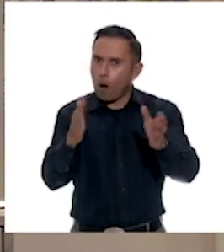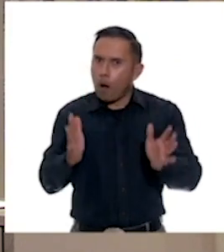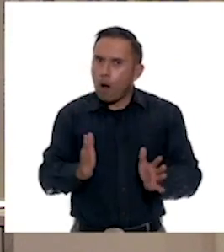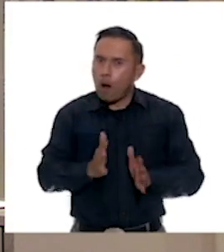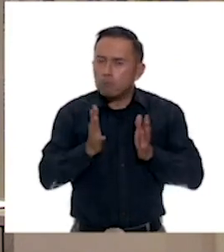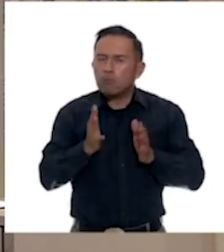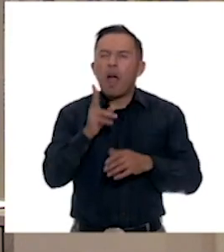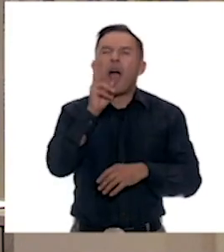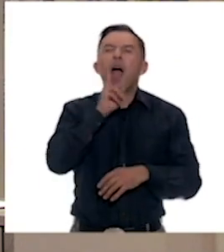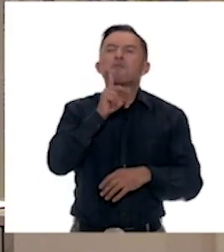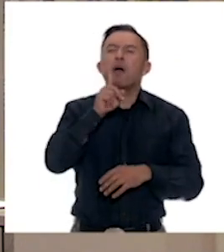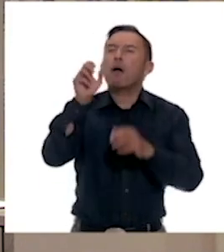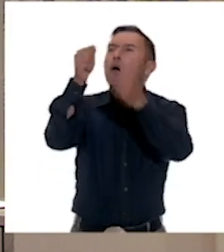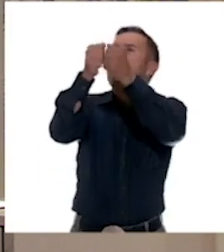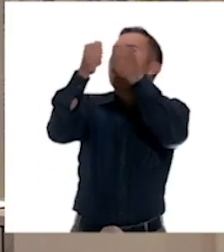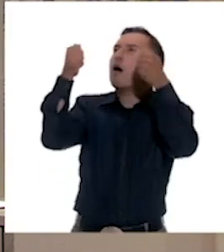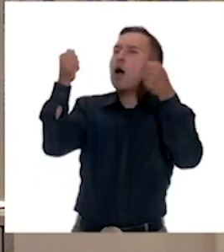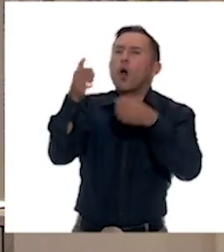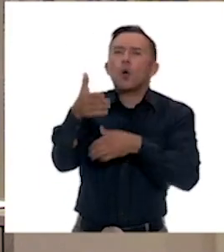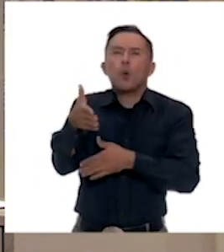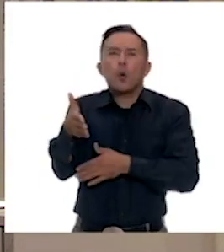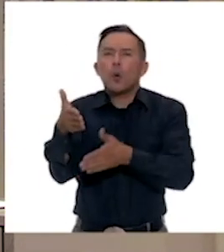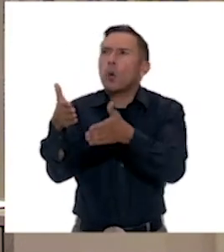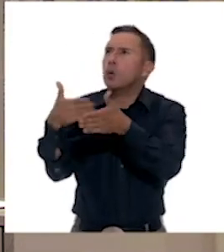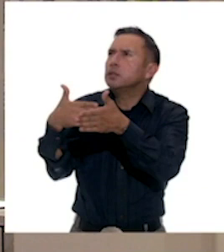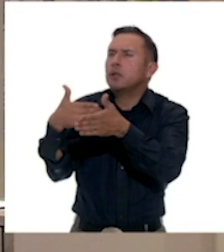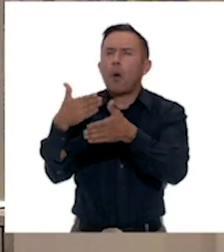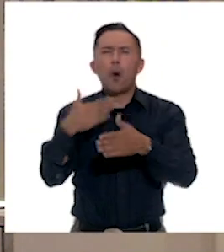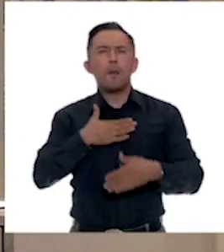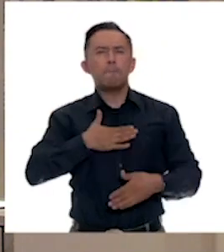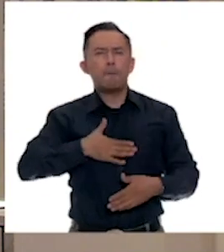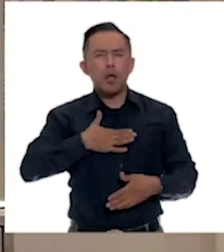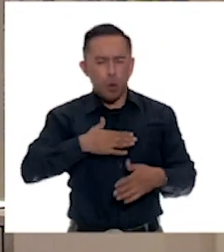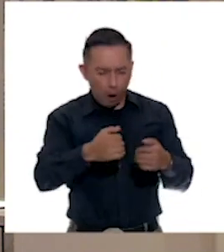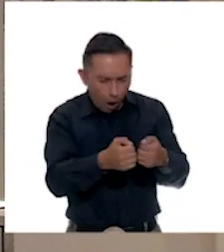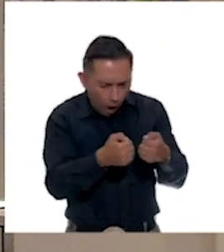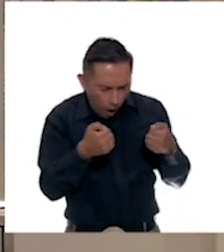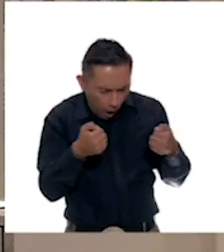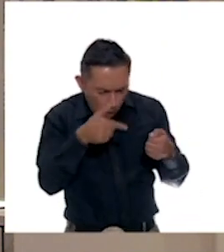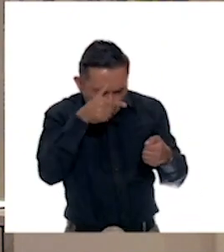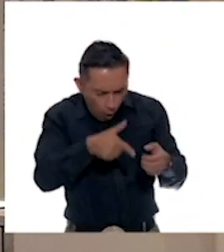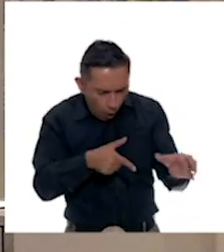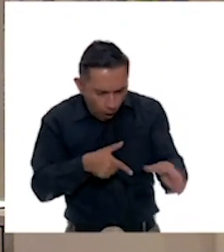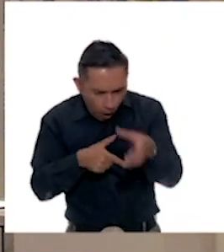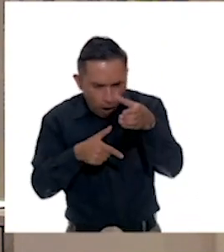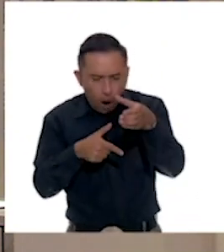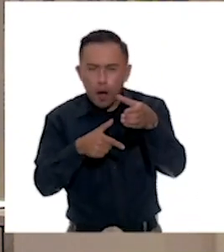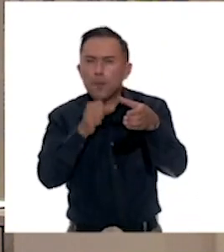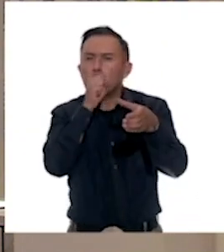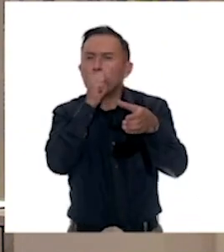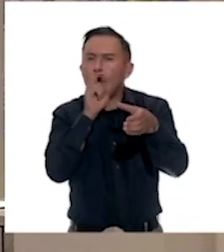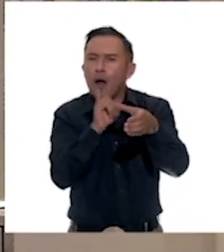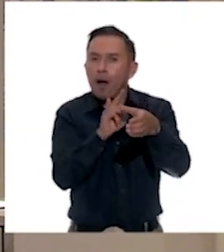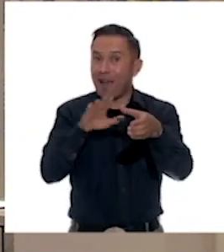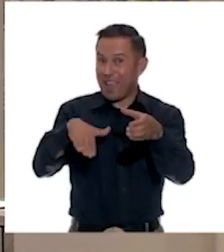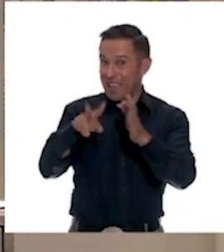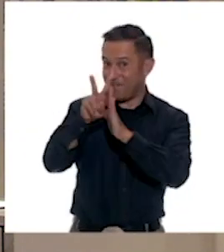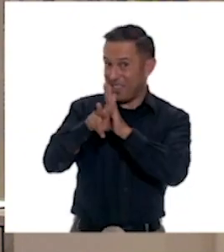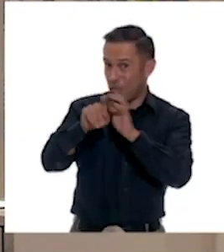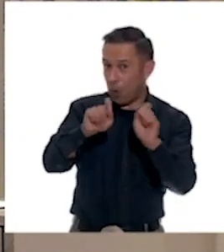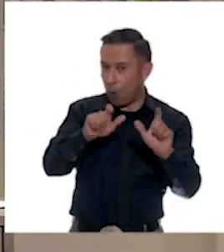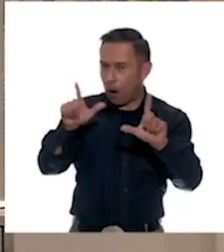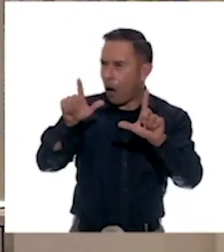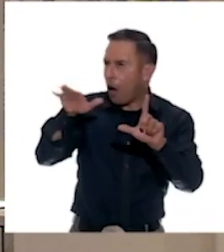o en el baño algún producto que tenga una etiqueta e intenta identificar algo de lo que se mencionó en el video.